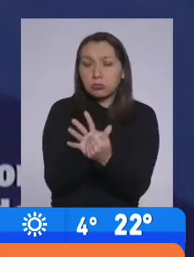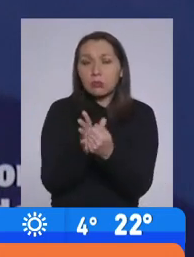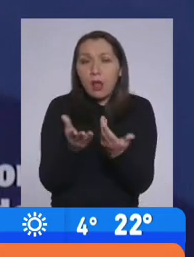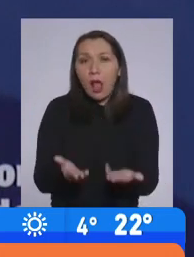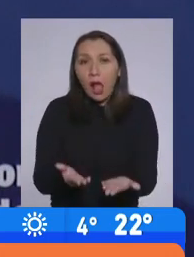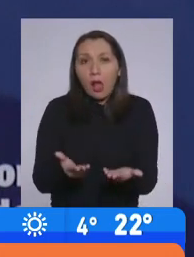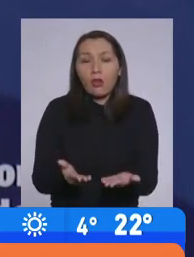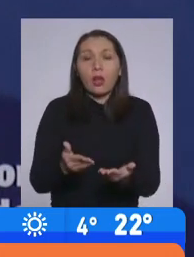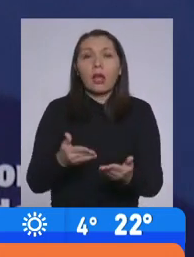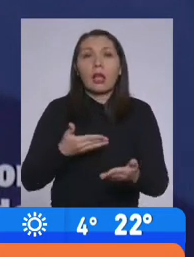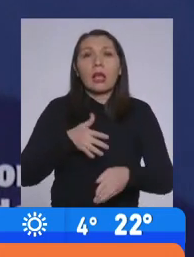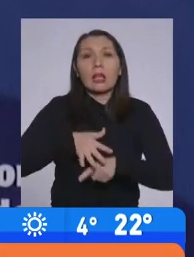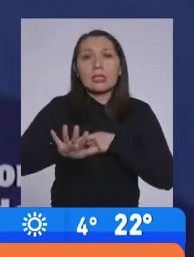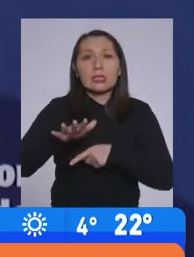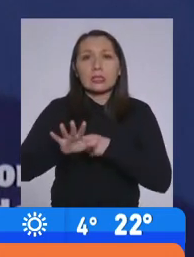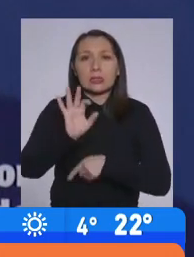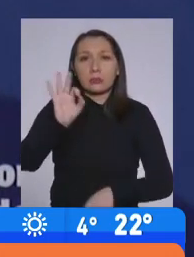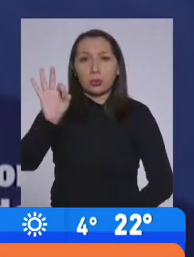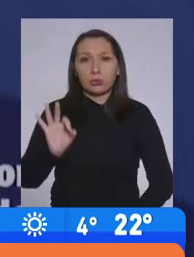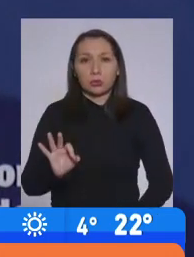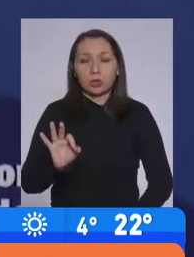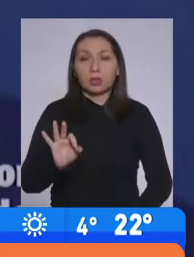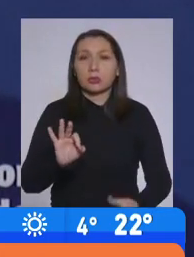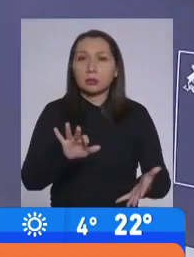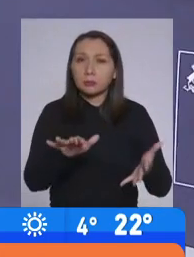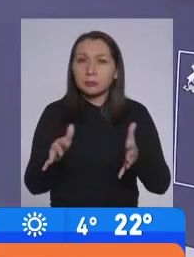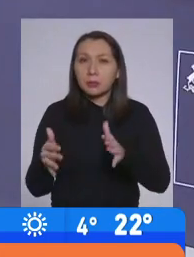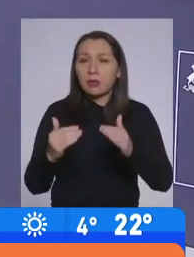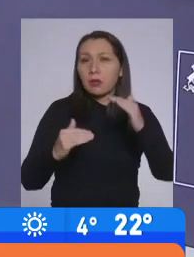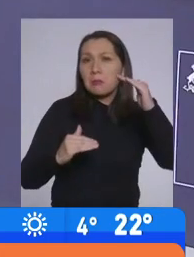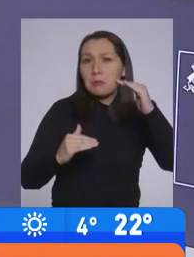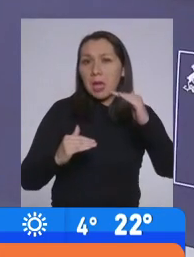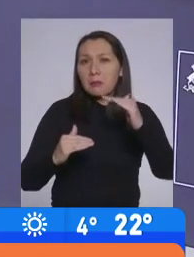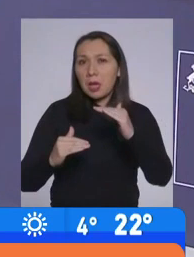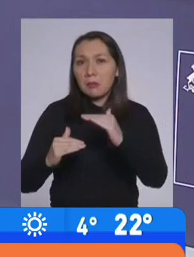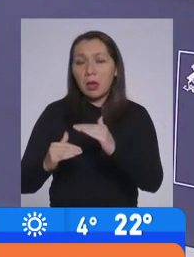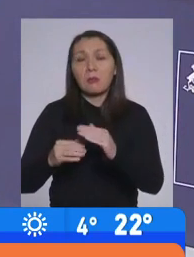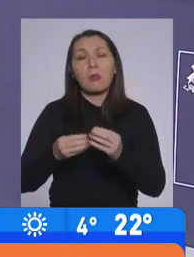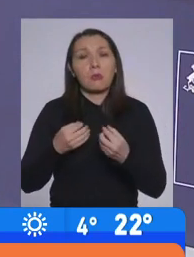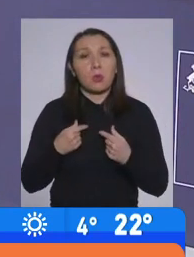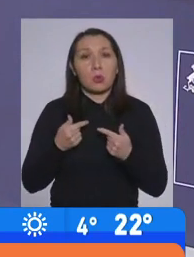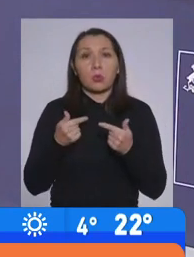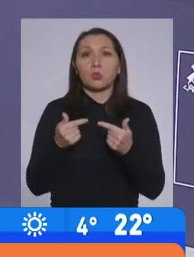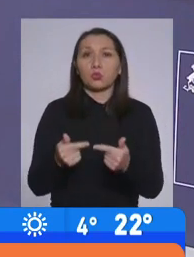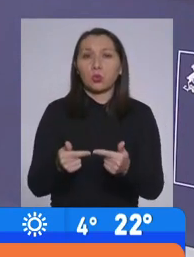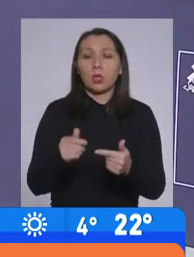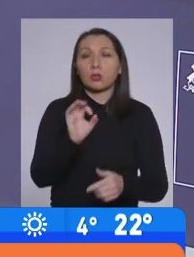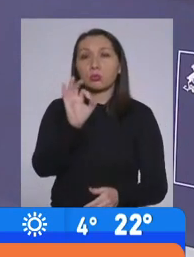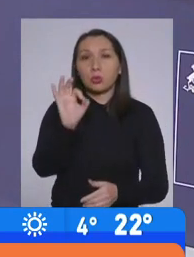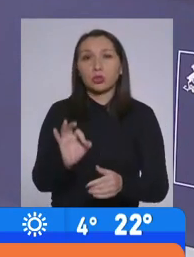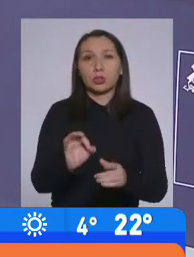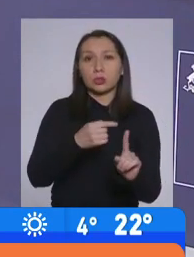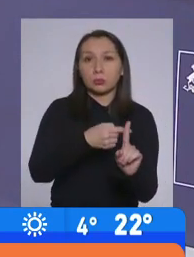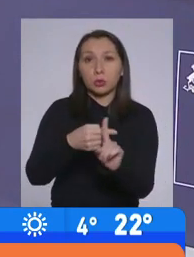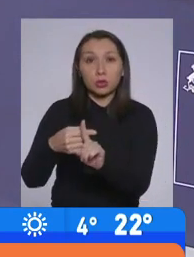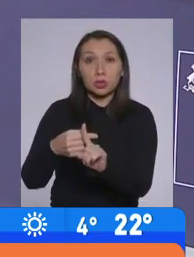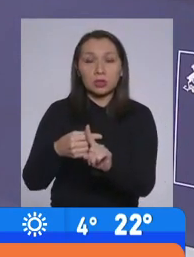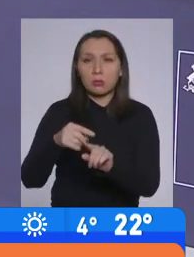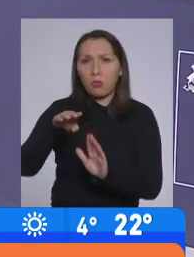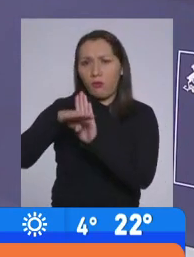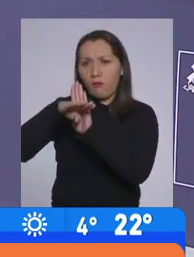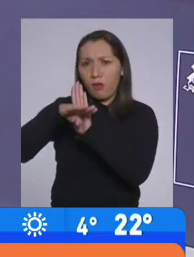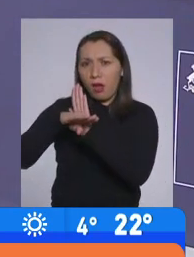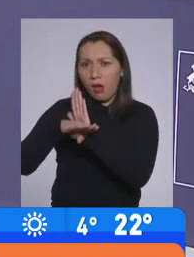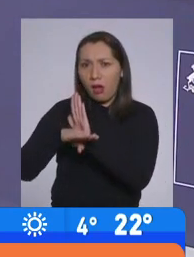del 15% nos estamos acercando afortunadamente a tasas de positividad muy